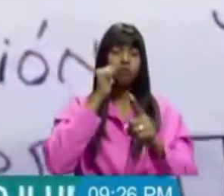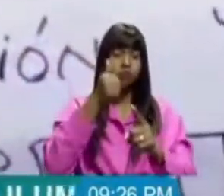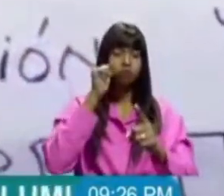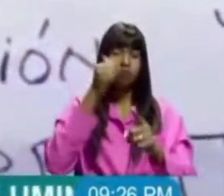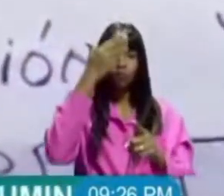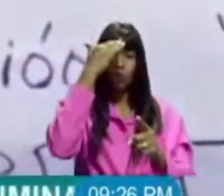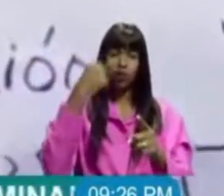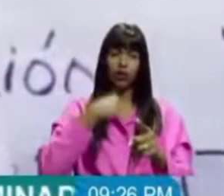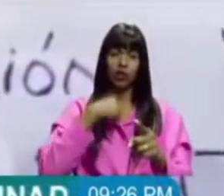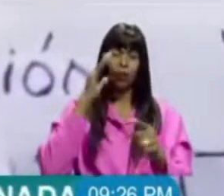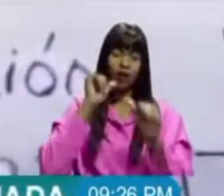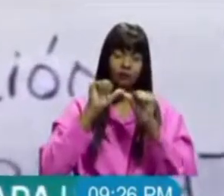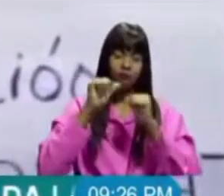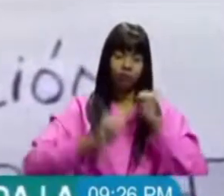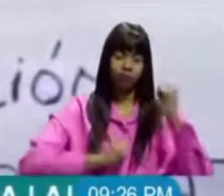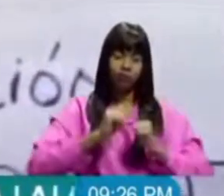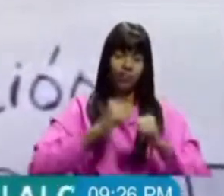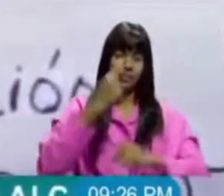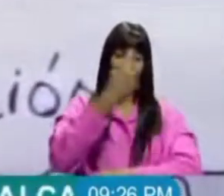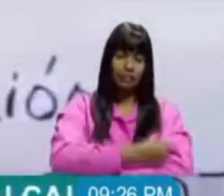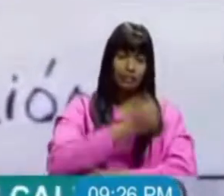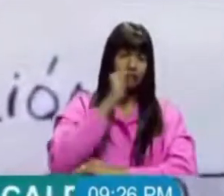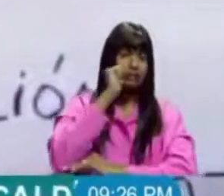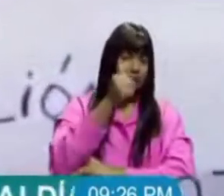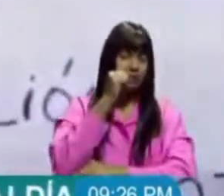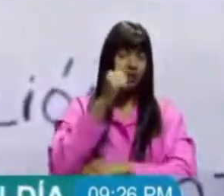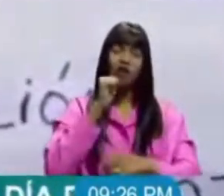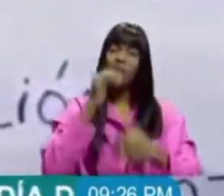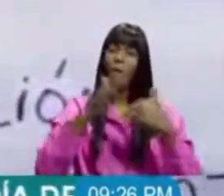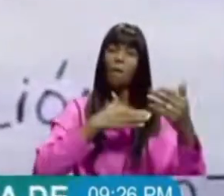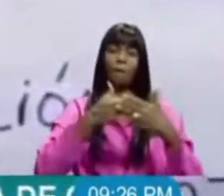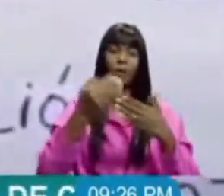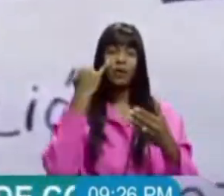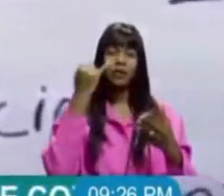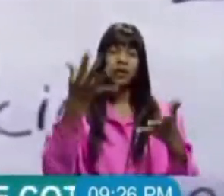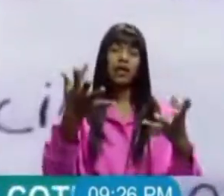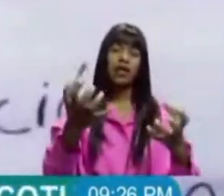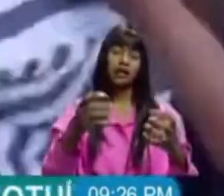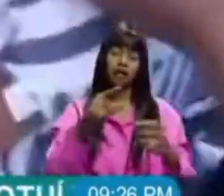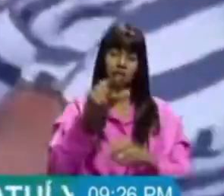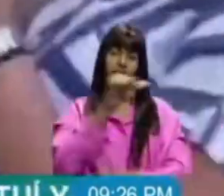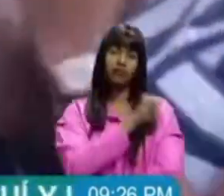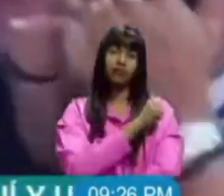yo voy a seguir luchando día tras día, sin importar lo que quieran hacer conmigo las